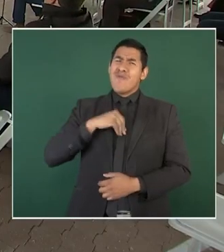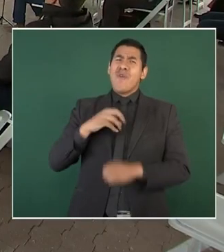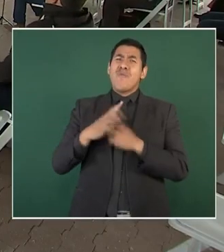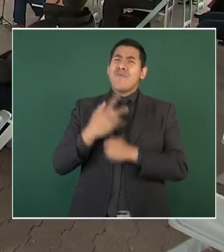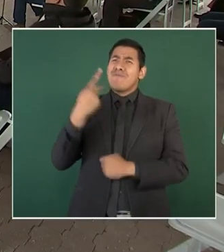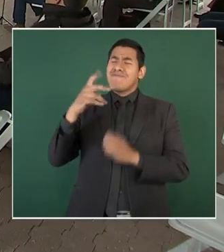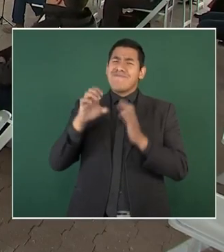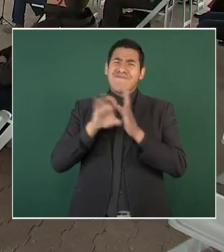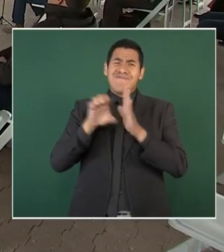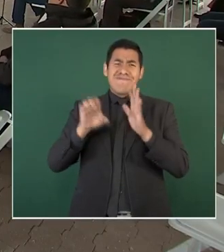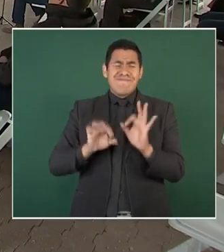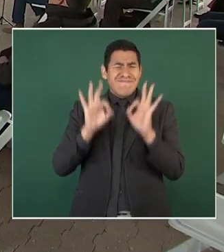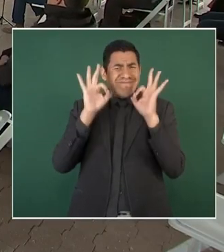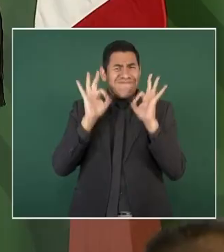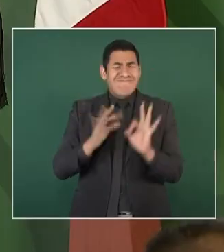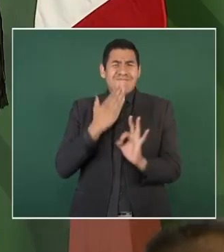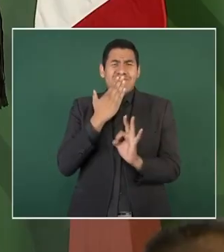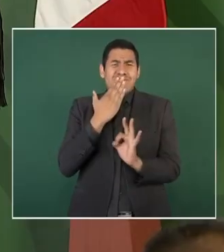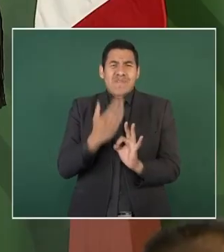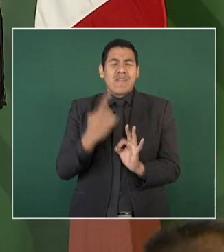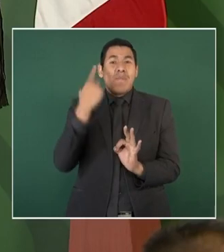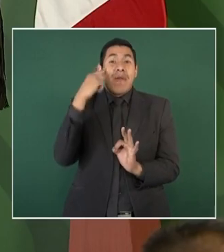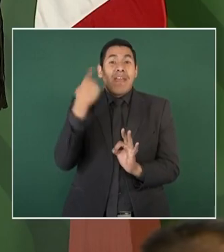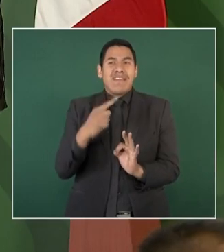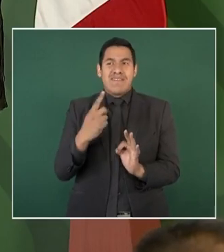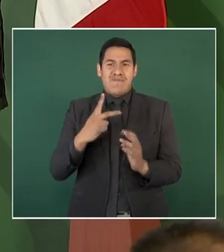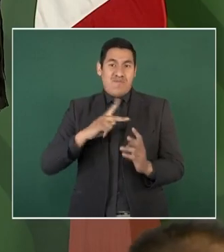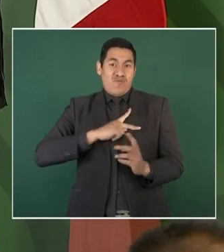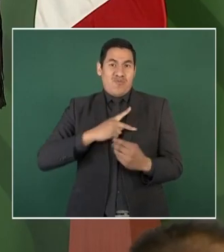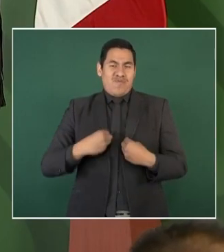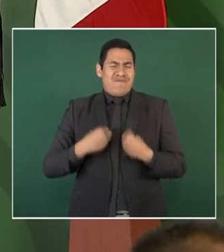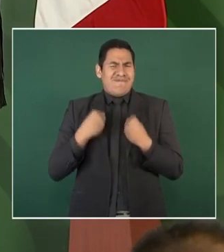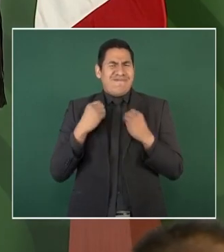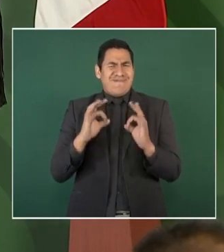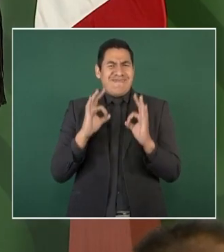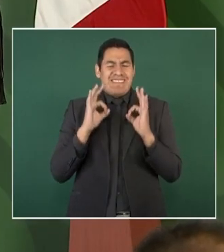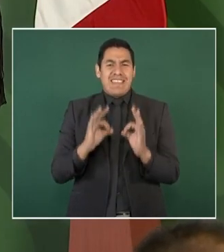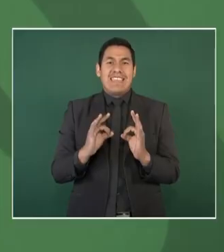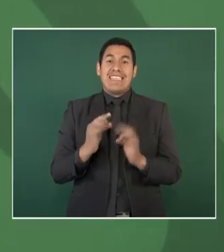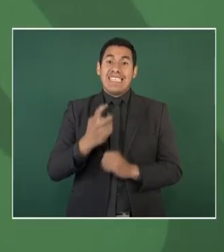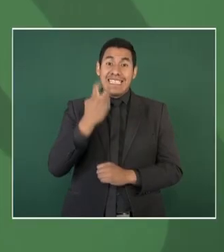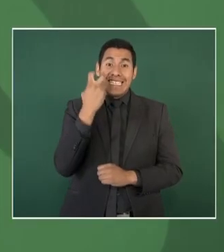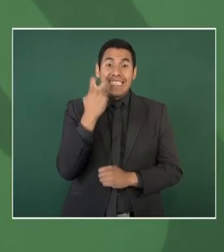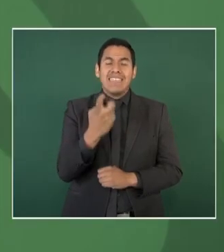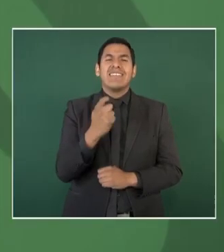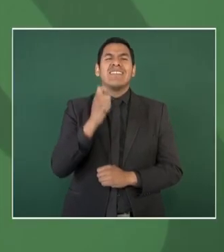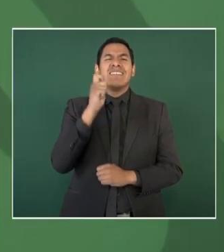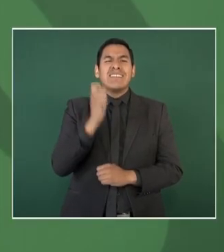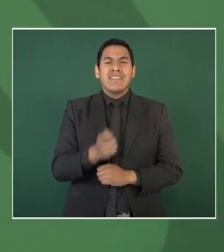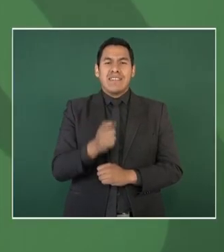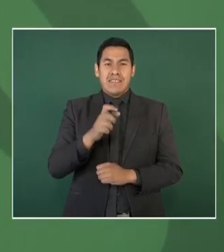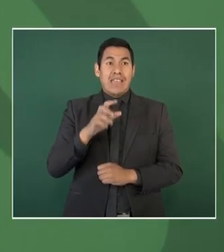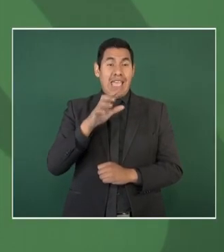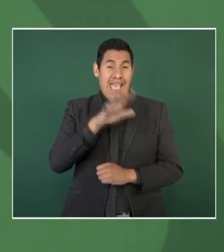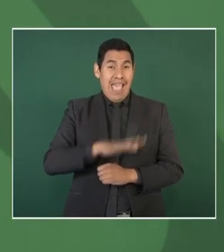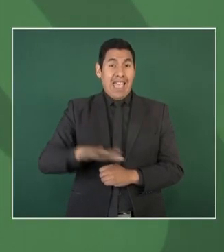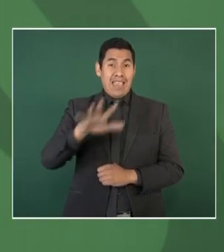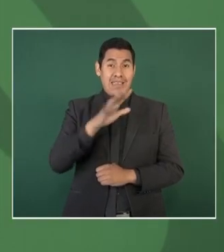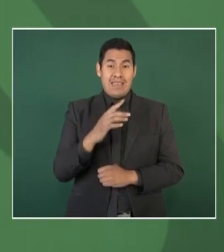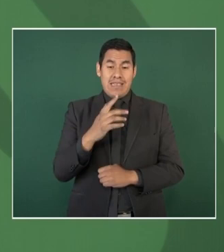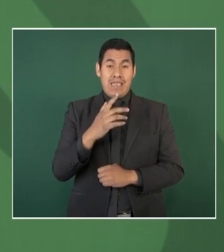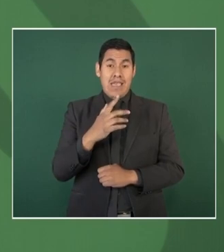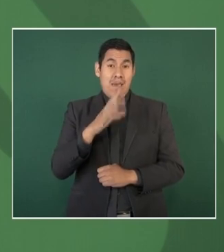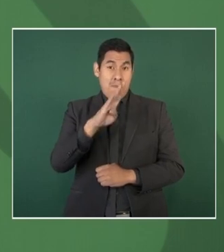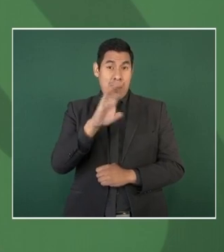la regeneración de nuestra vida pública. Por eso es que en cada calle de los 7 municipios de